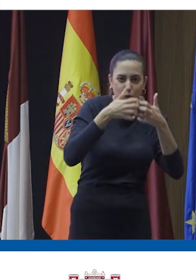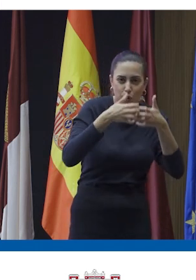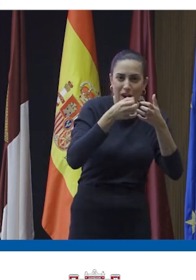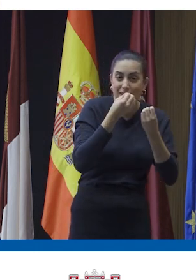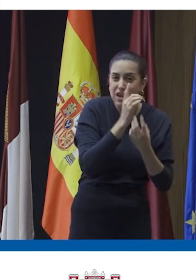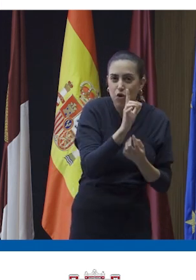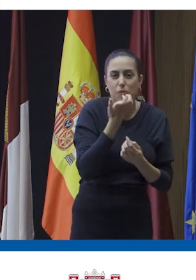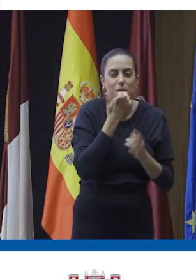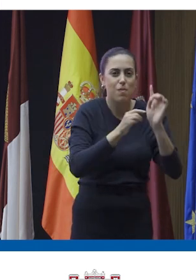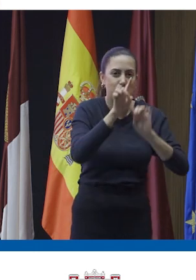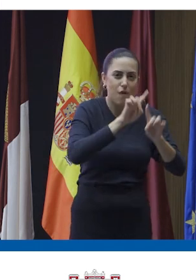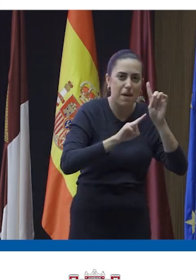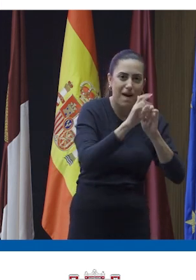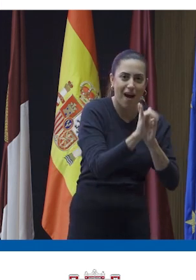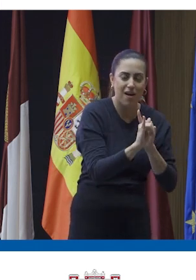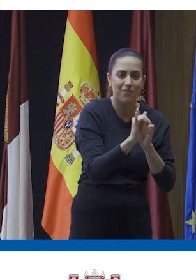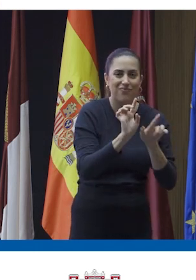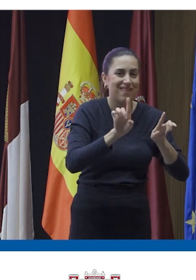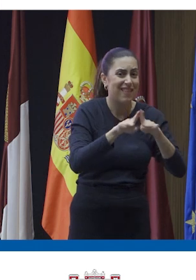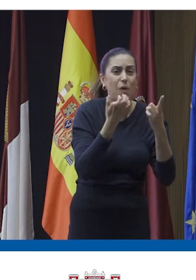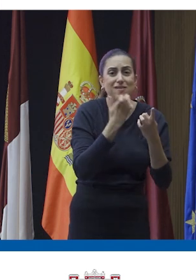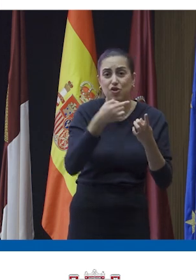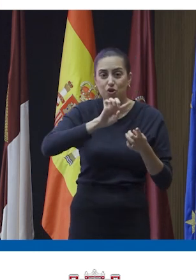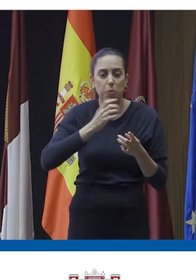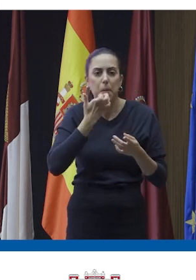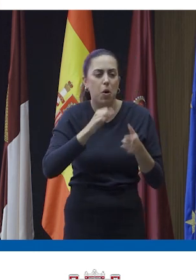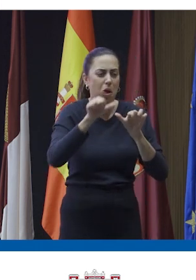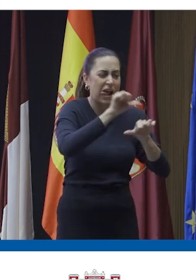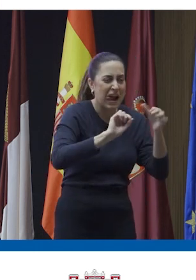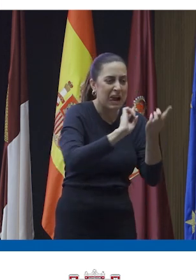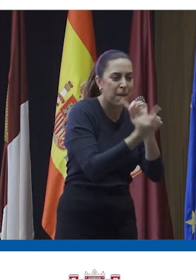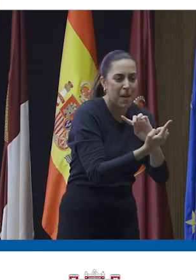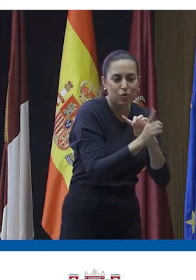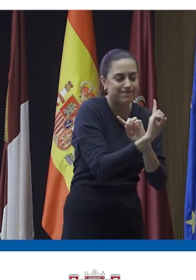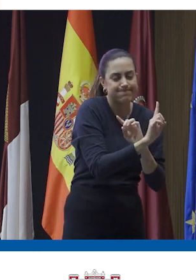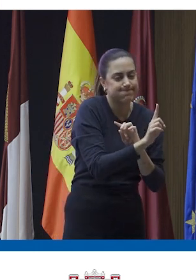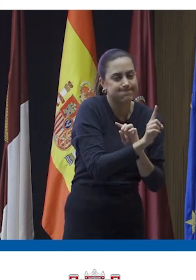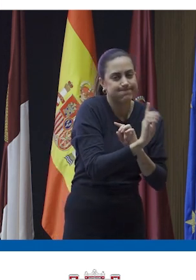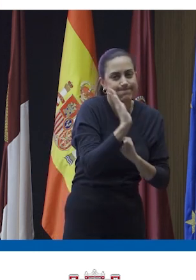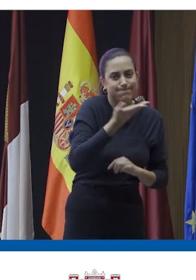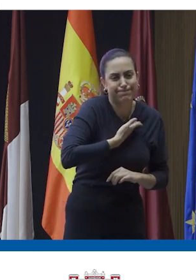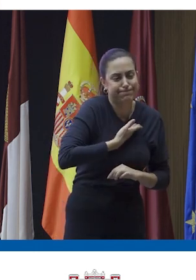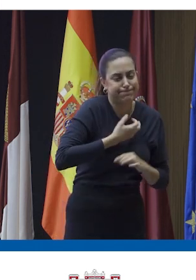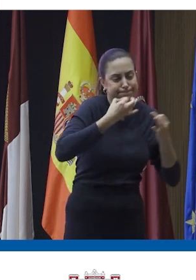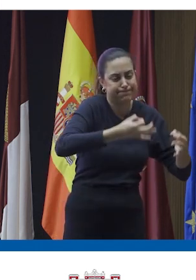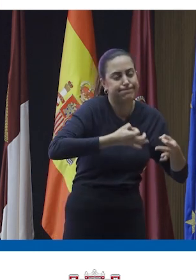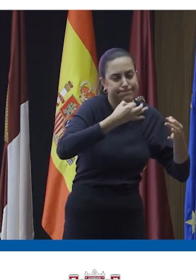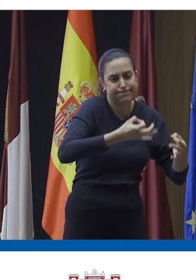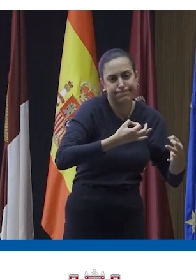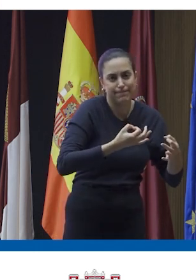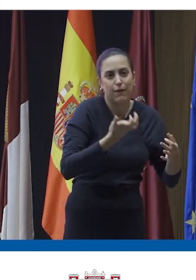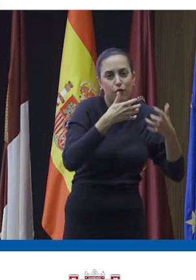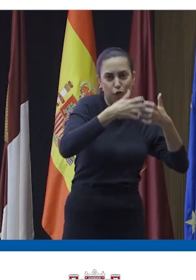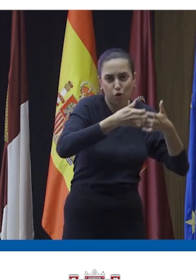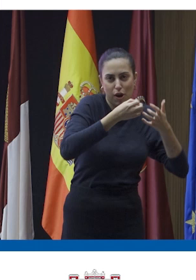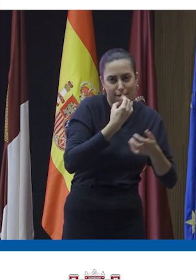de patología, pues aunque nosotros cambiemos las lentes del ojo, pues difícilmente, si no tenemos un sensor, no va a